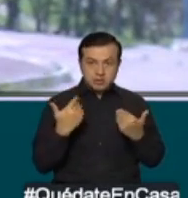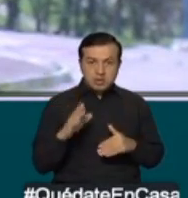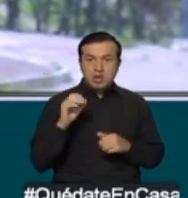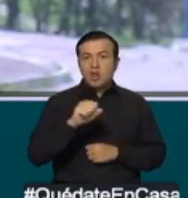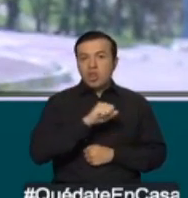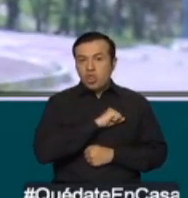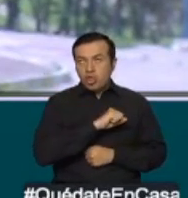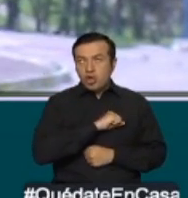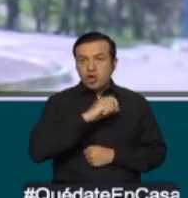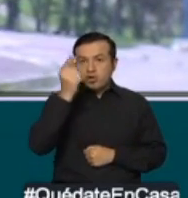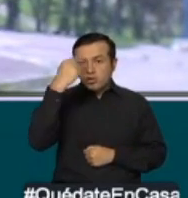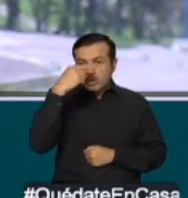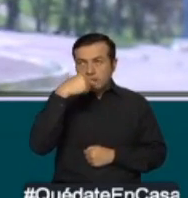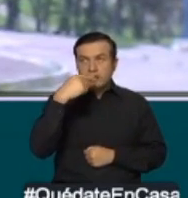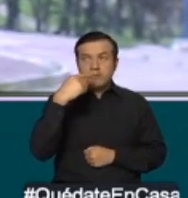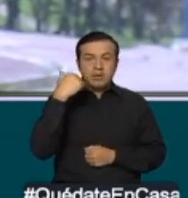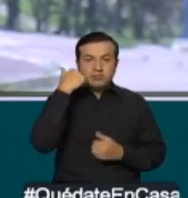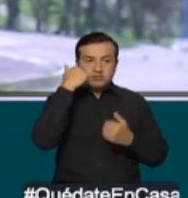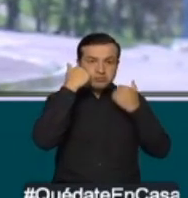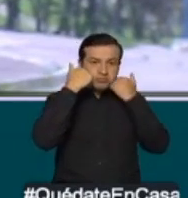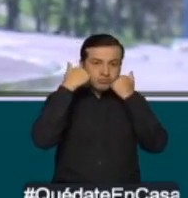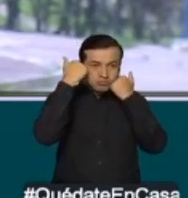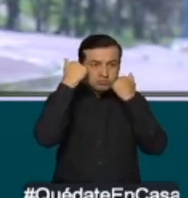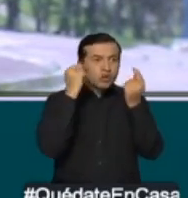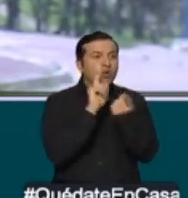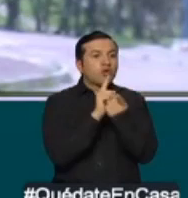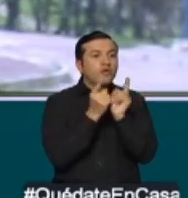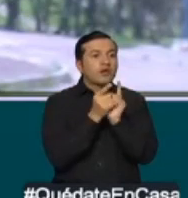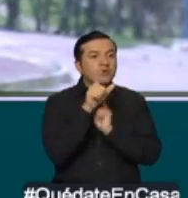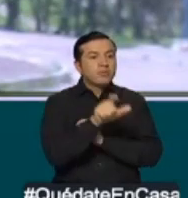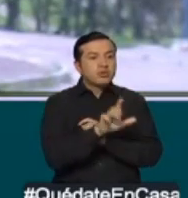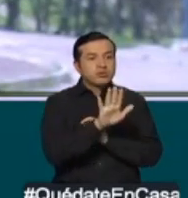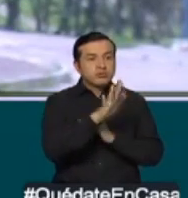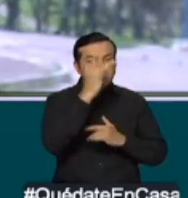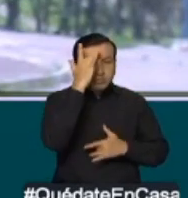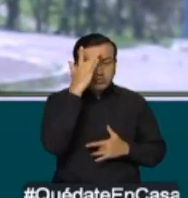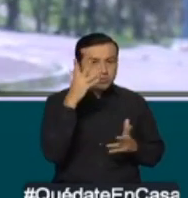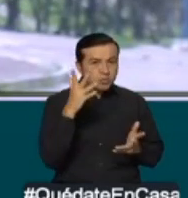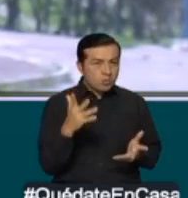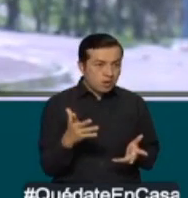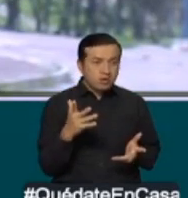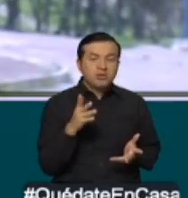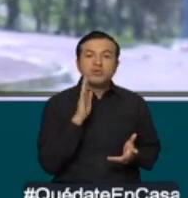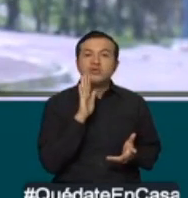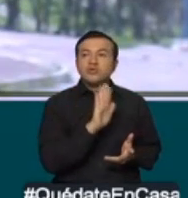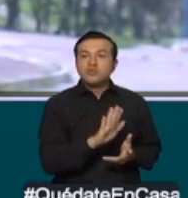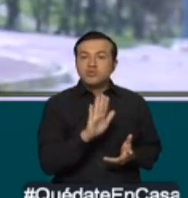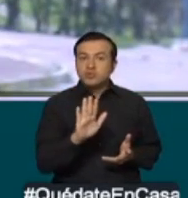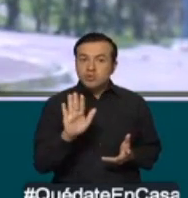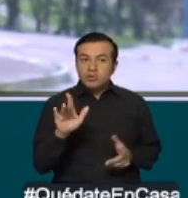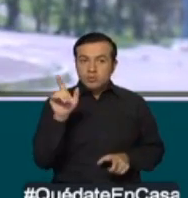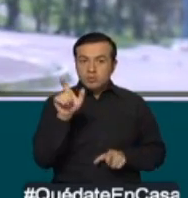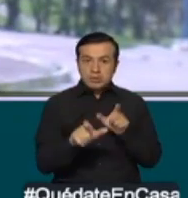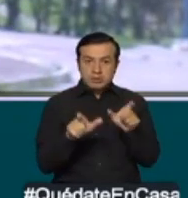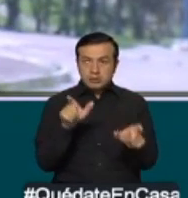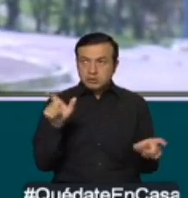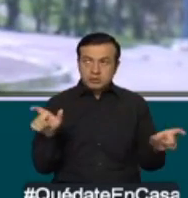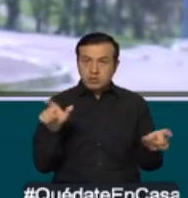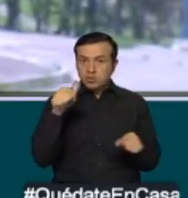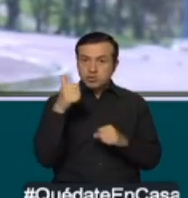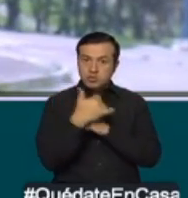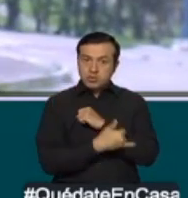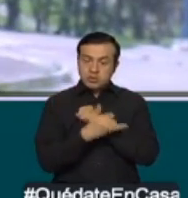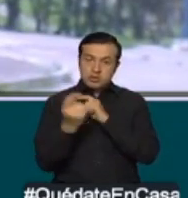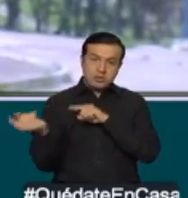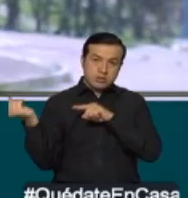tienen gripe pero no son sintomáticos no han estado en contacto con una persona contagiada no han estado en contacto con personas que han venido del exterior